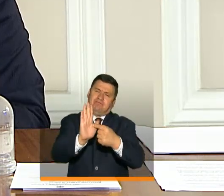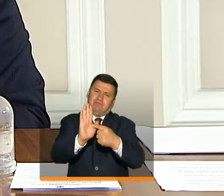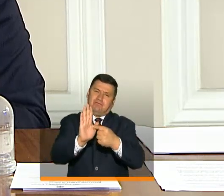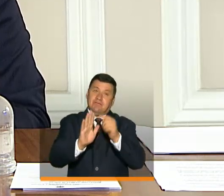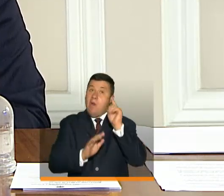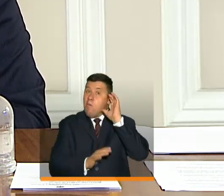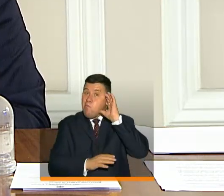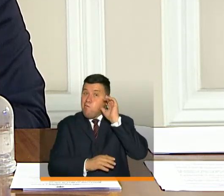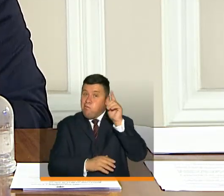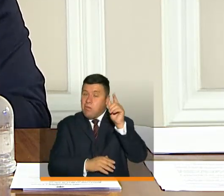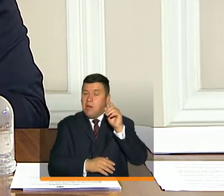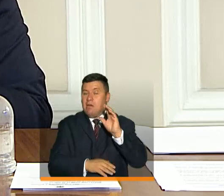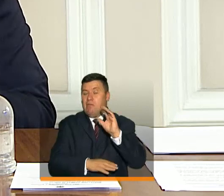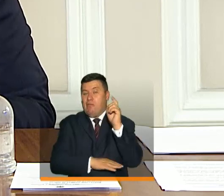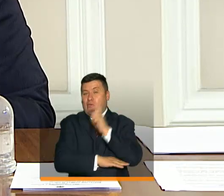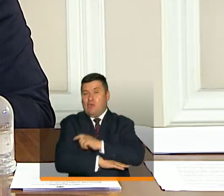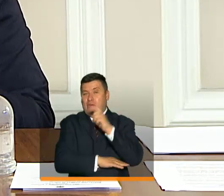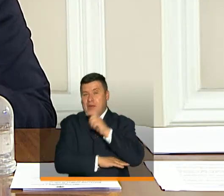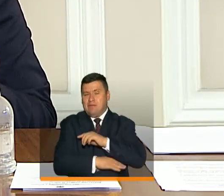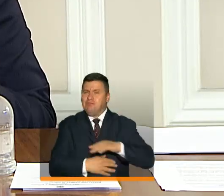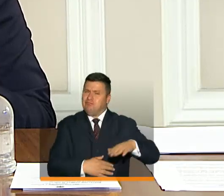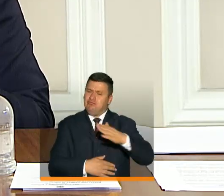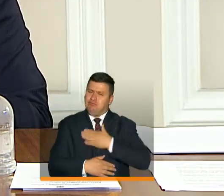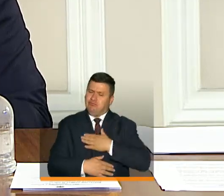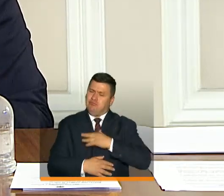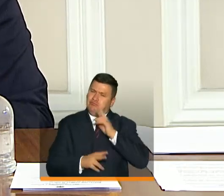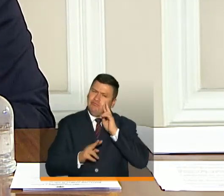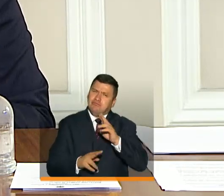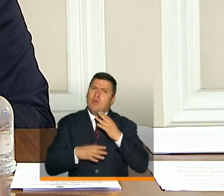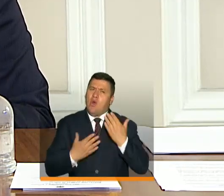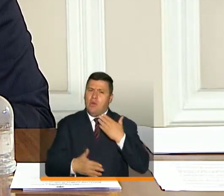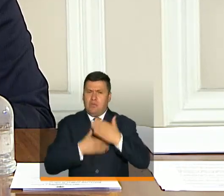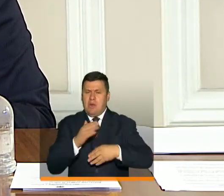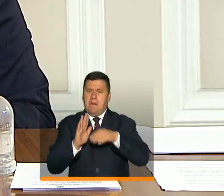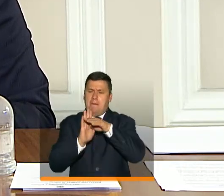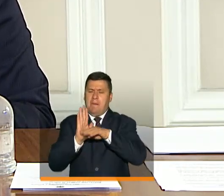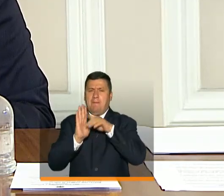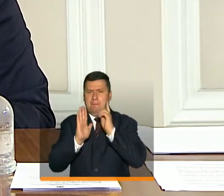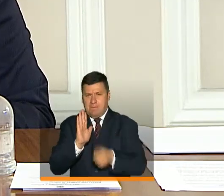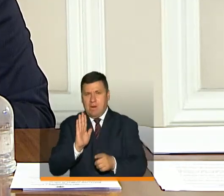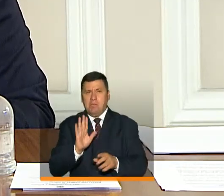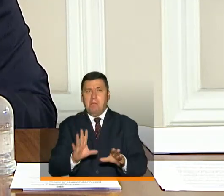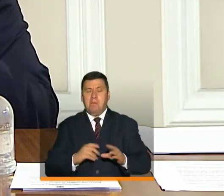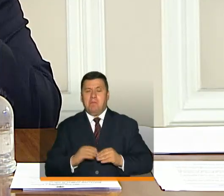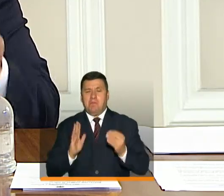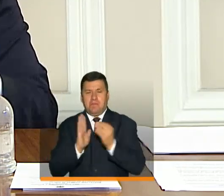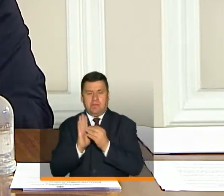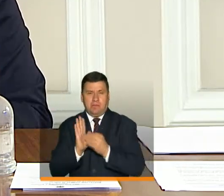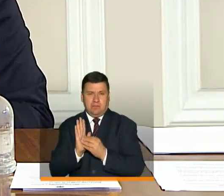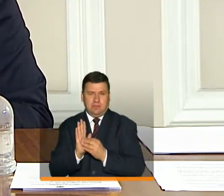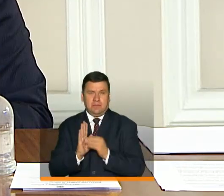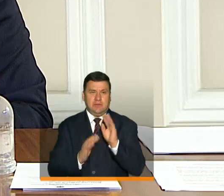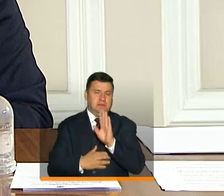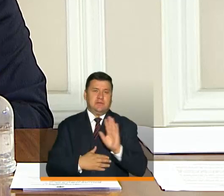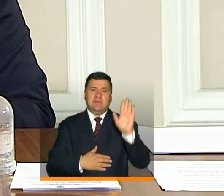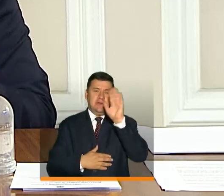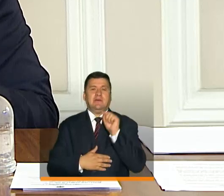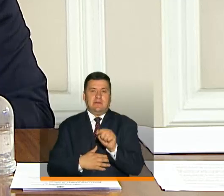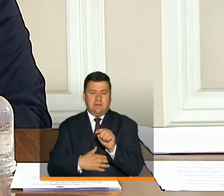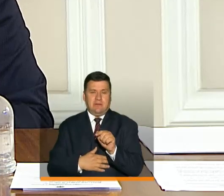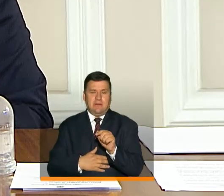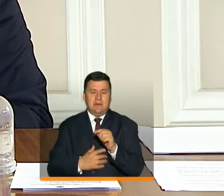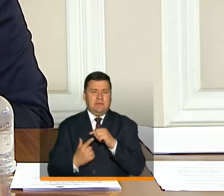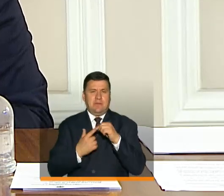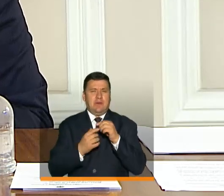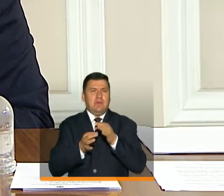desde el territorio del Putumayo para que nosotros veamos cuáles han sido las medidas que se han adoptado en el departamento y en